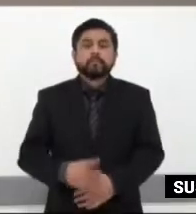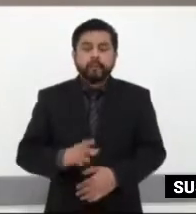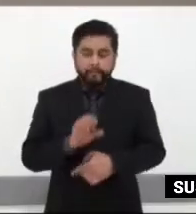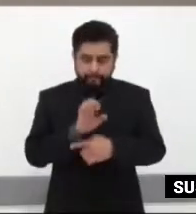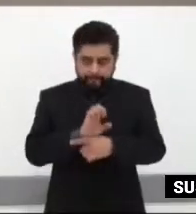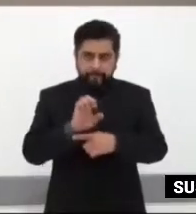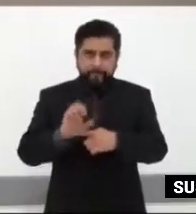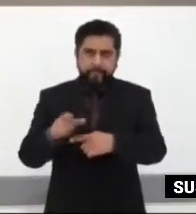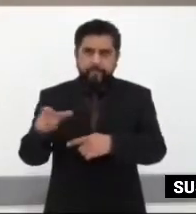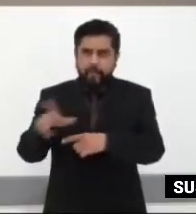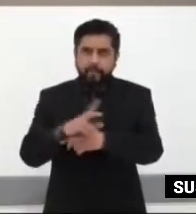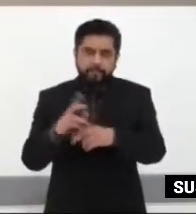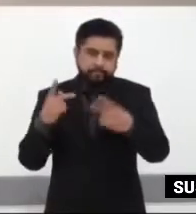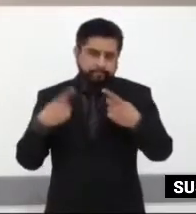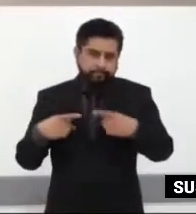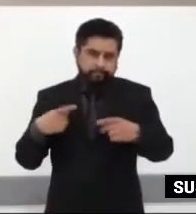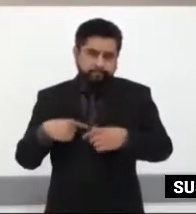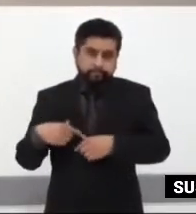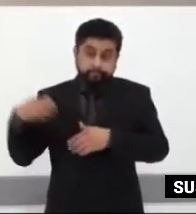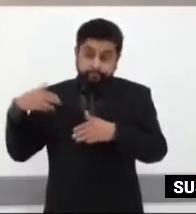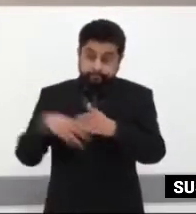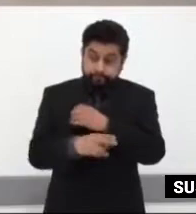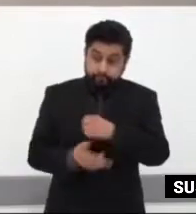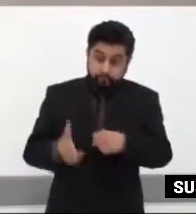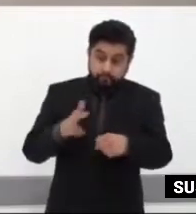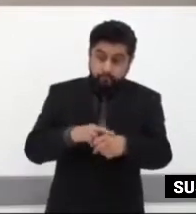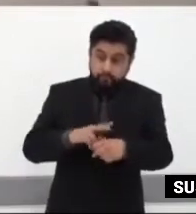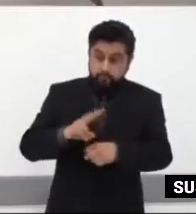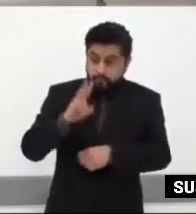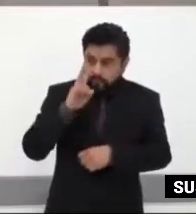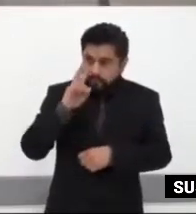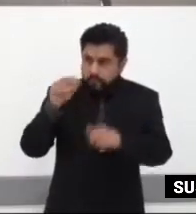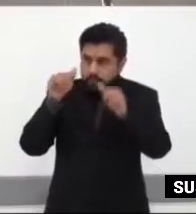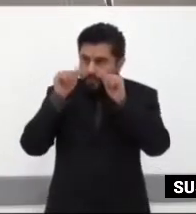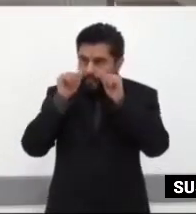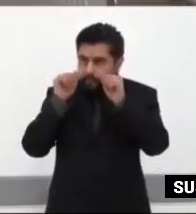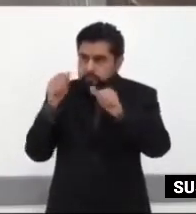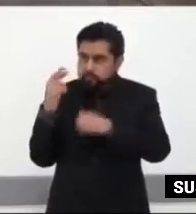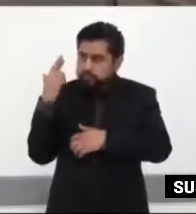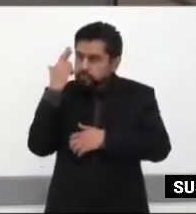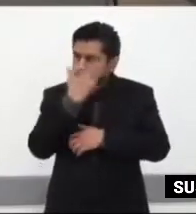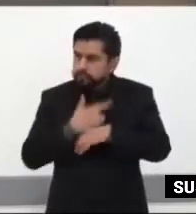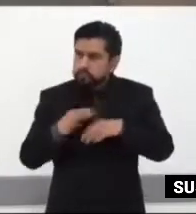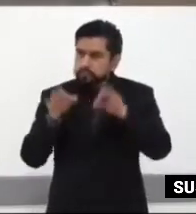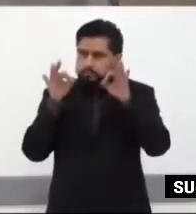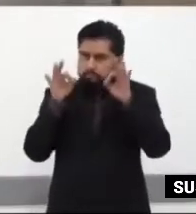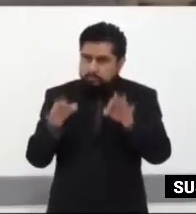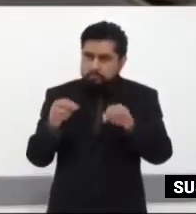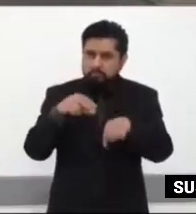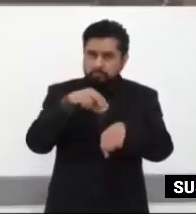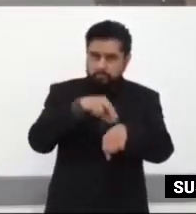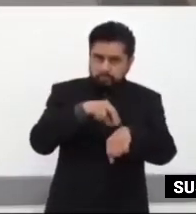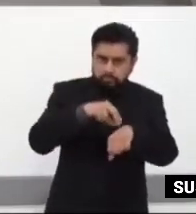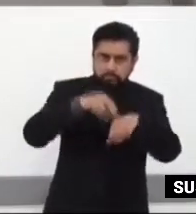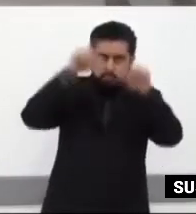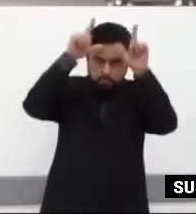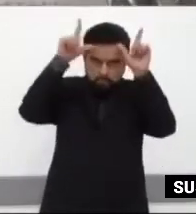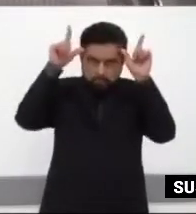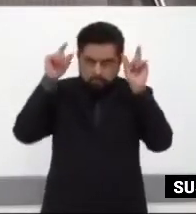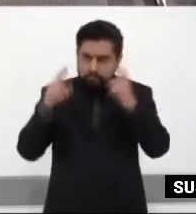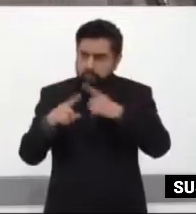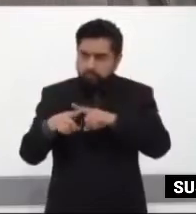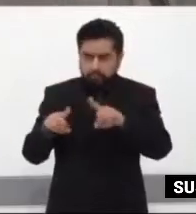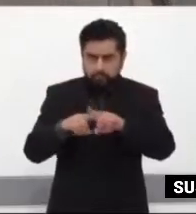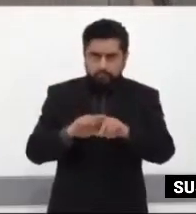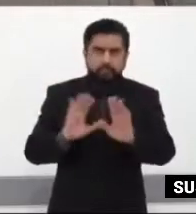Entonces, el paciente llega, se clasifica y se da la atención, pero personal médico y de enfermería.